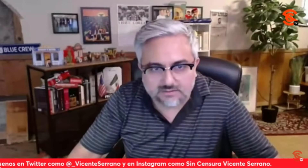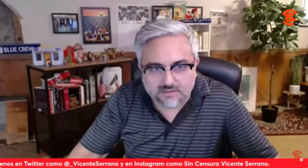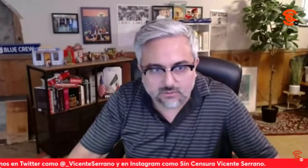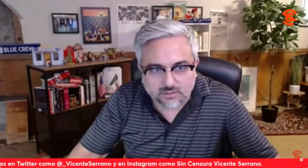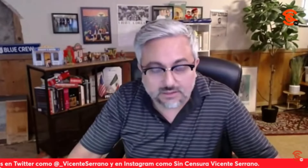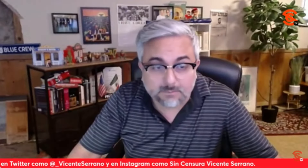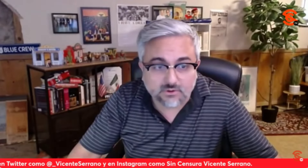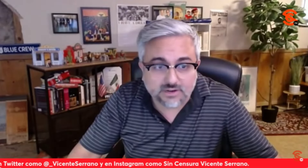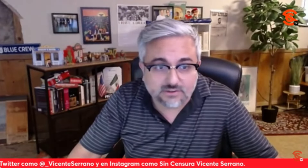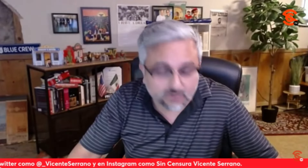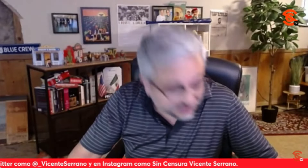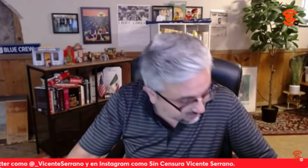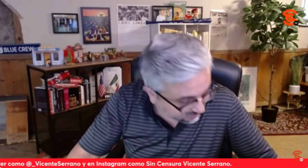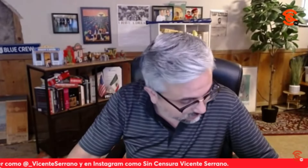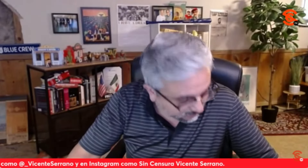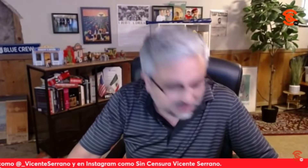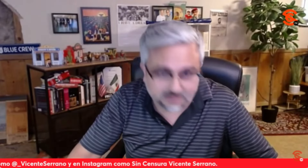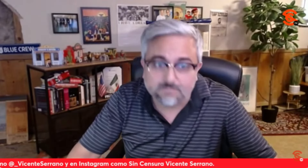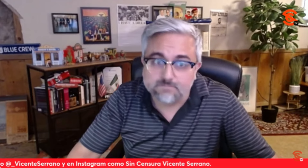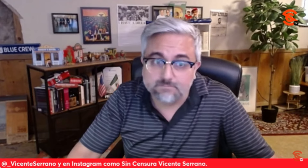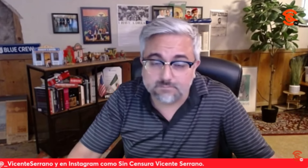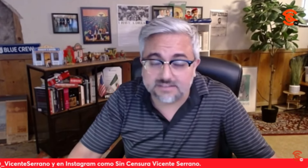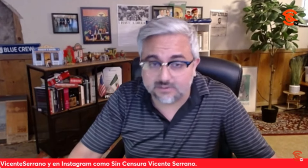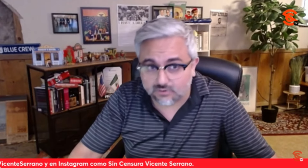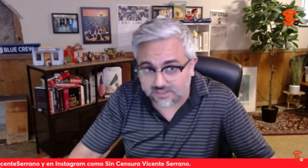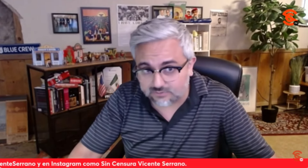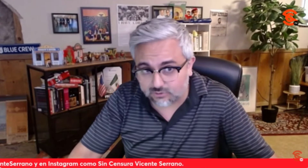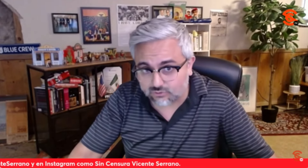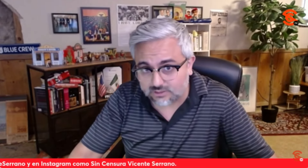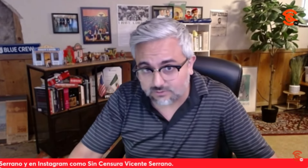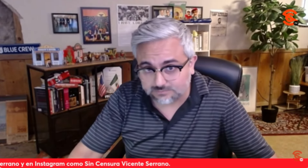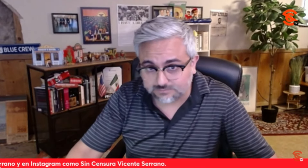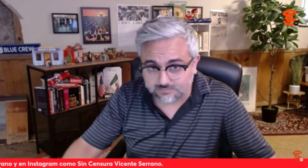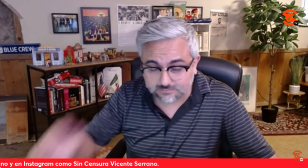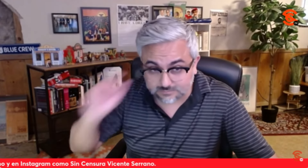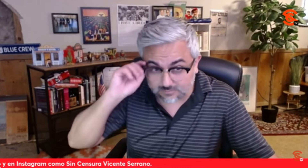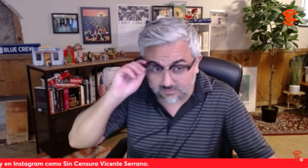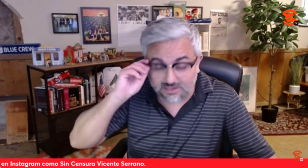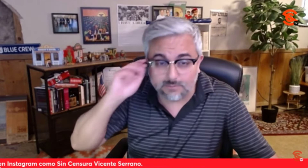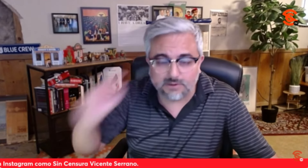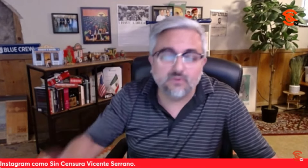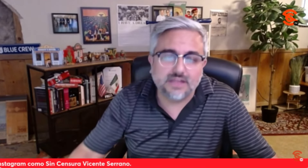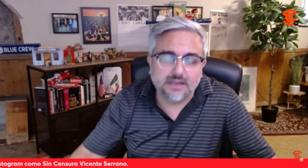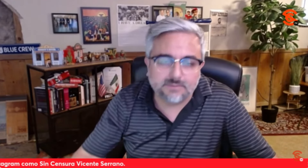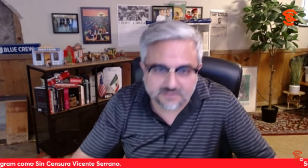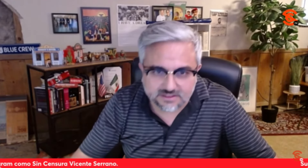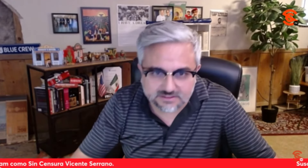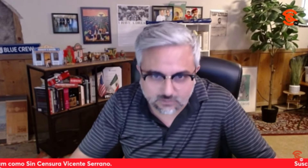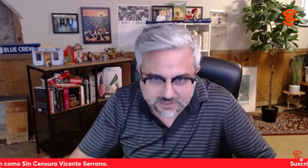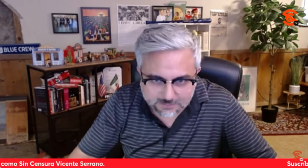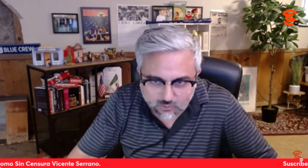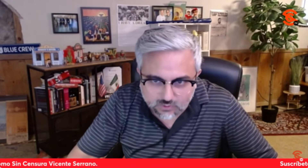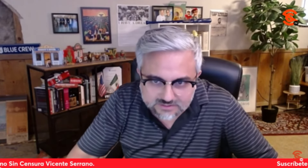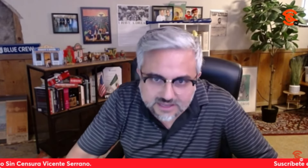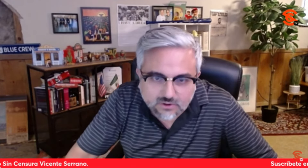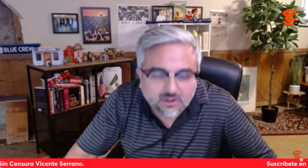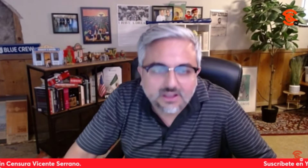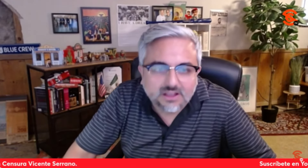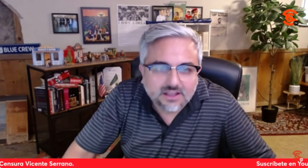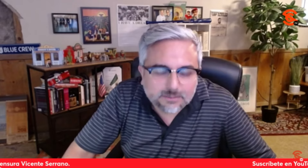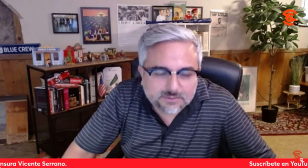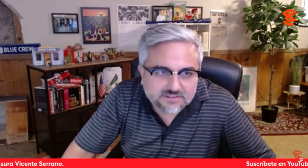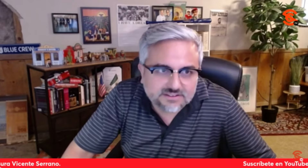amiga Nancy Rodríguez, nuestra amiga Nancy Rodríguez de Lo Sólido, le pregunta al presidente sobre el llamado Lunes